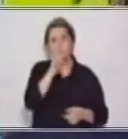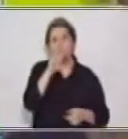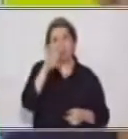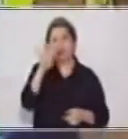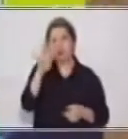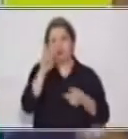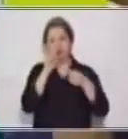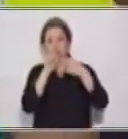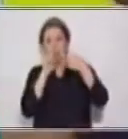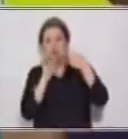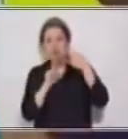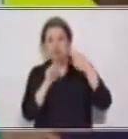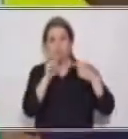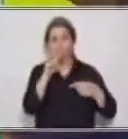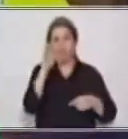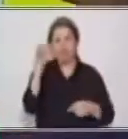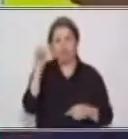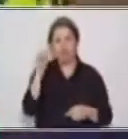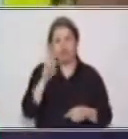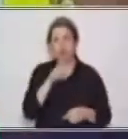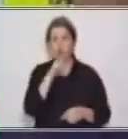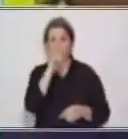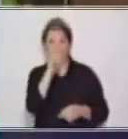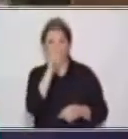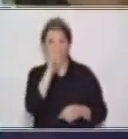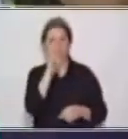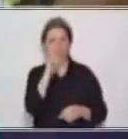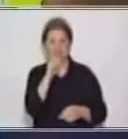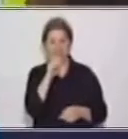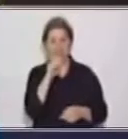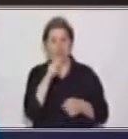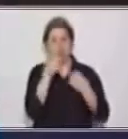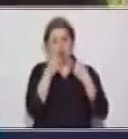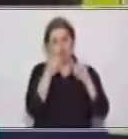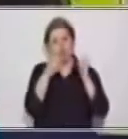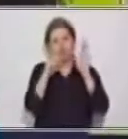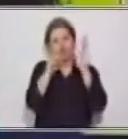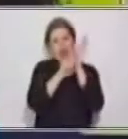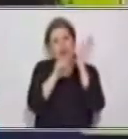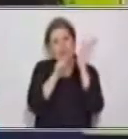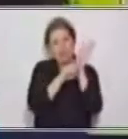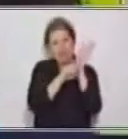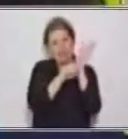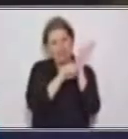Solo cabe una vez. 1 por 20, 20. Voy a hacer la resta.